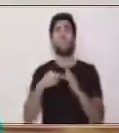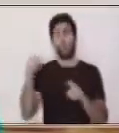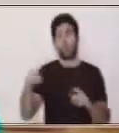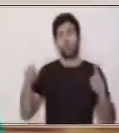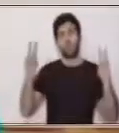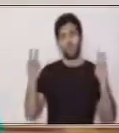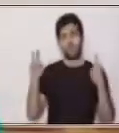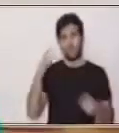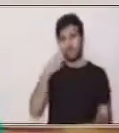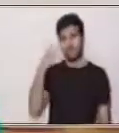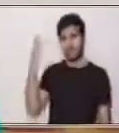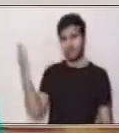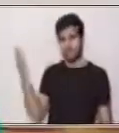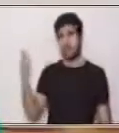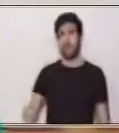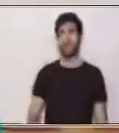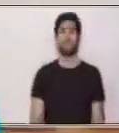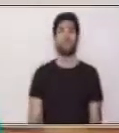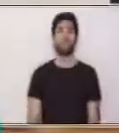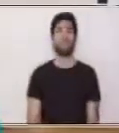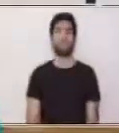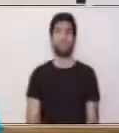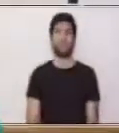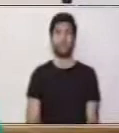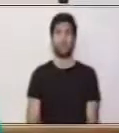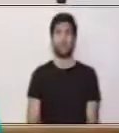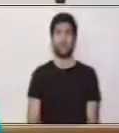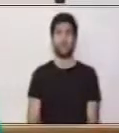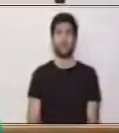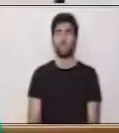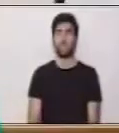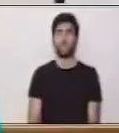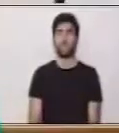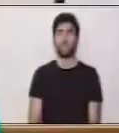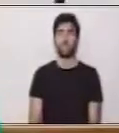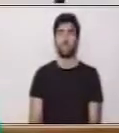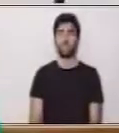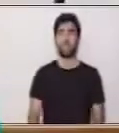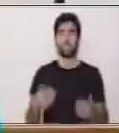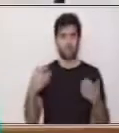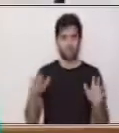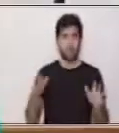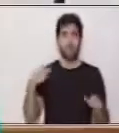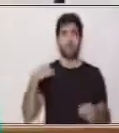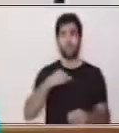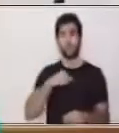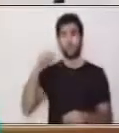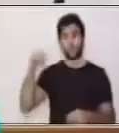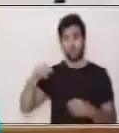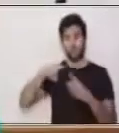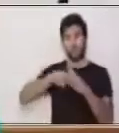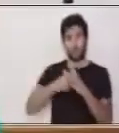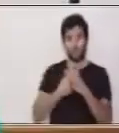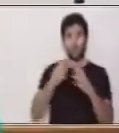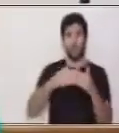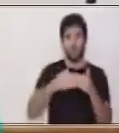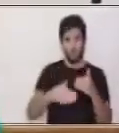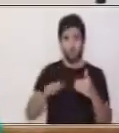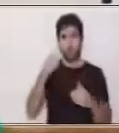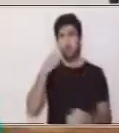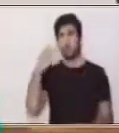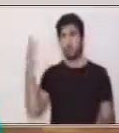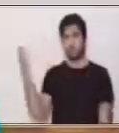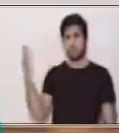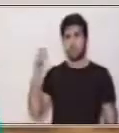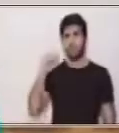estas características que tienen los sólidos geométricos. Así que vamos a iniciar y lo vamos a hacer de este lado.